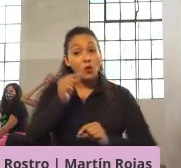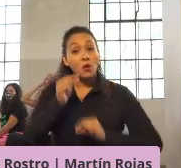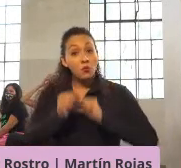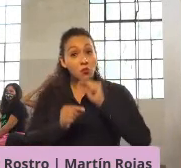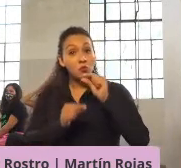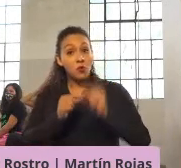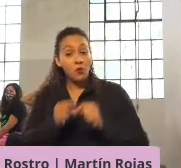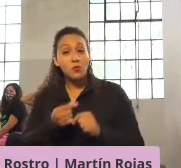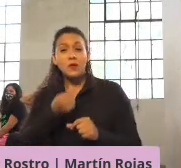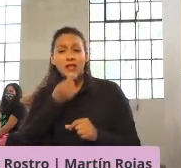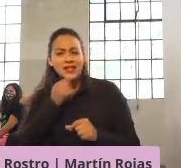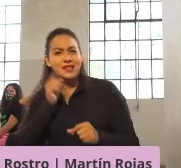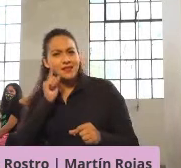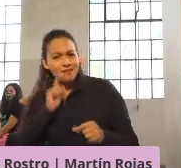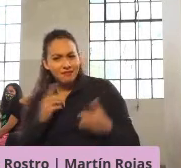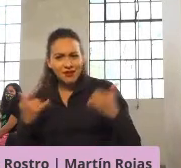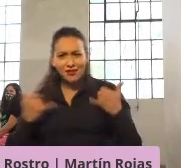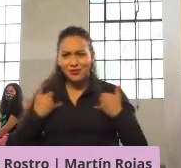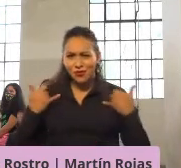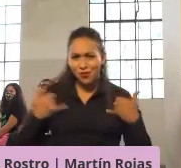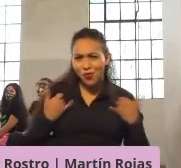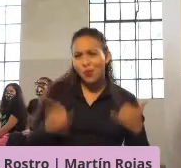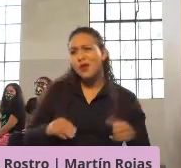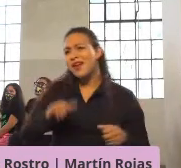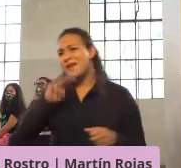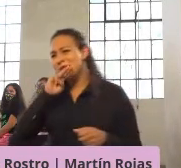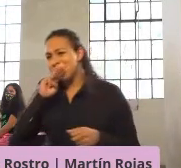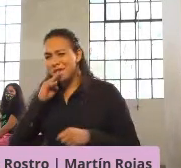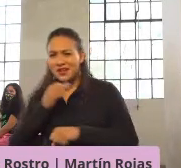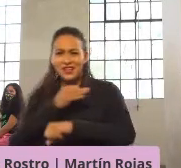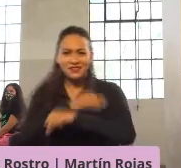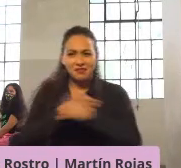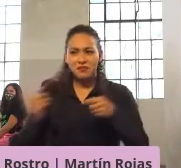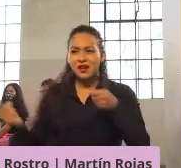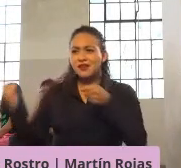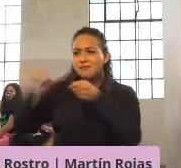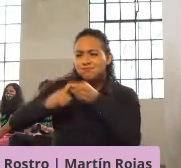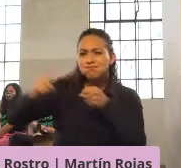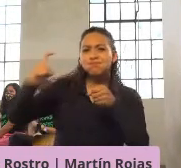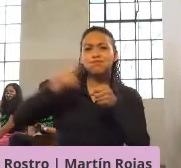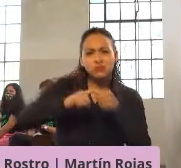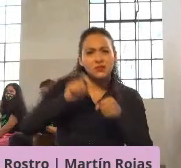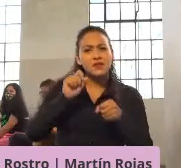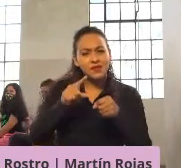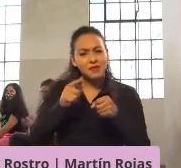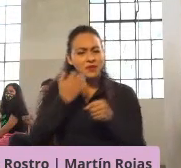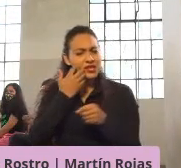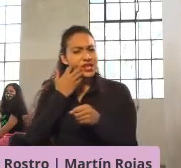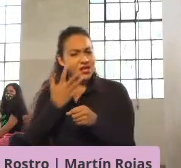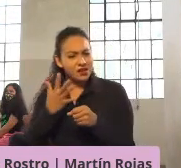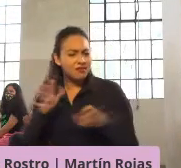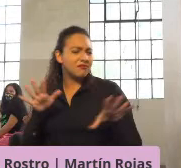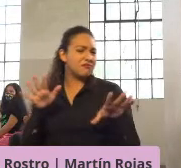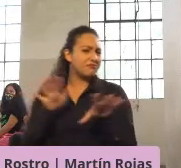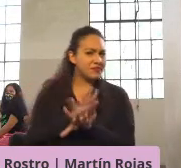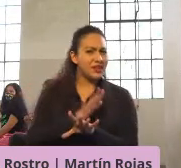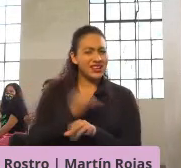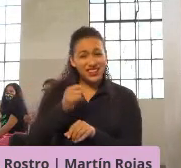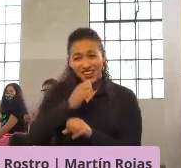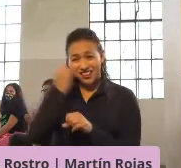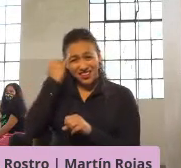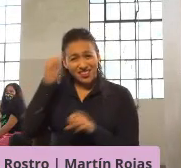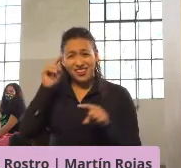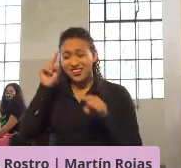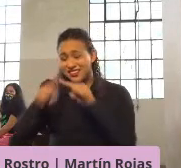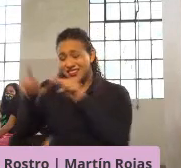y a todes, pero que, pues eso, nos han dicho que no podemos tumbar. Y que así como tú dices, o sea, con pequeñas dinamitaciones